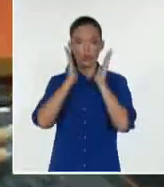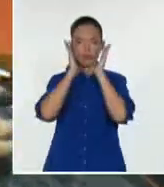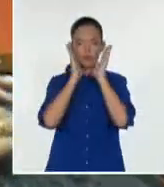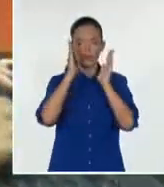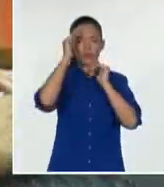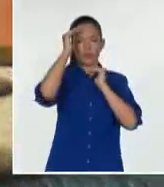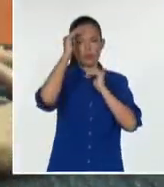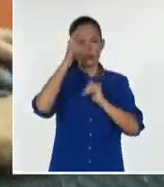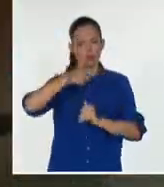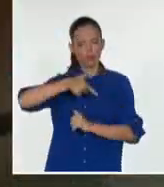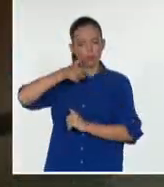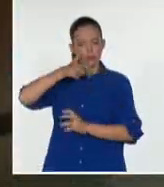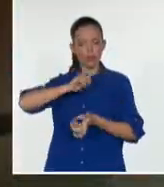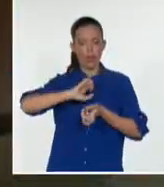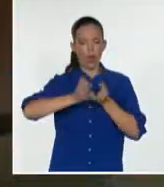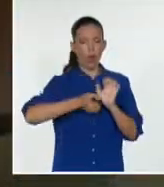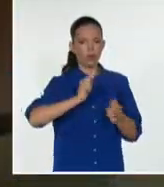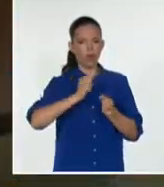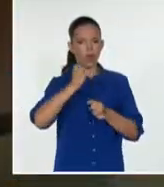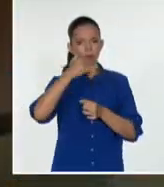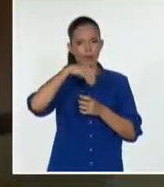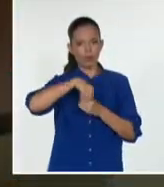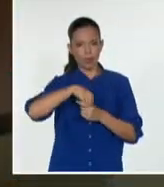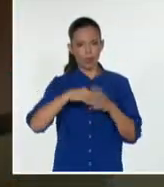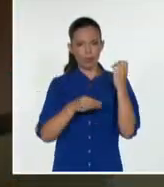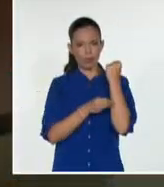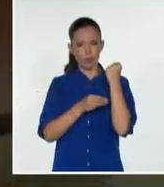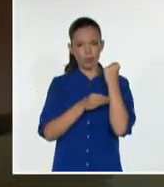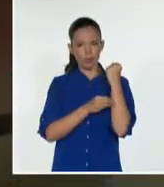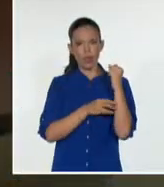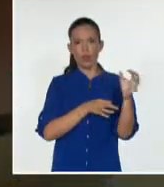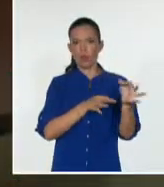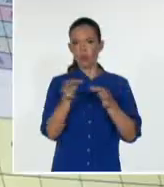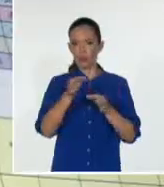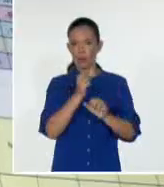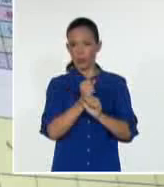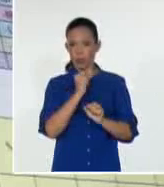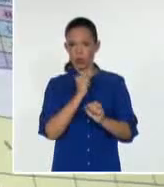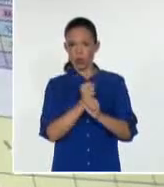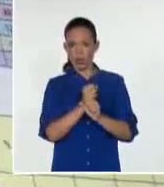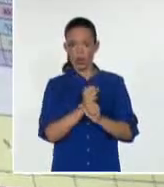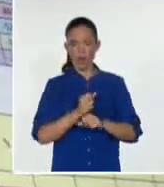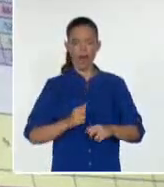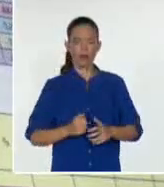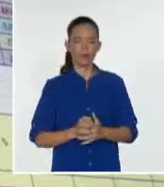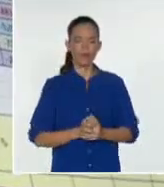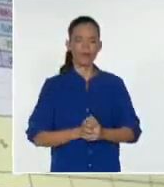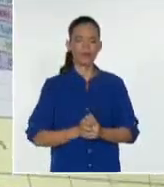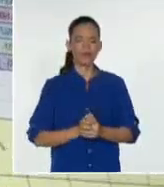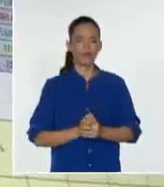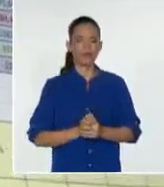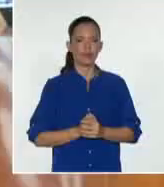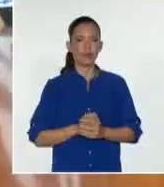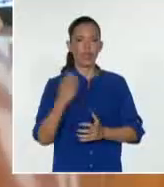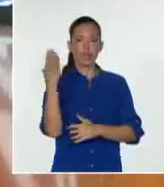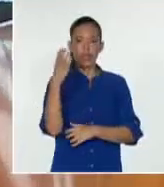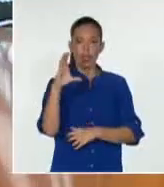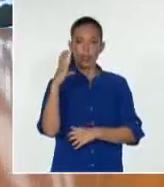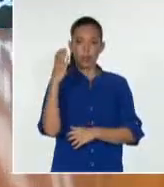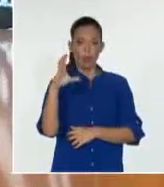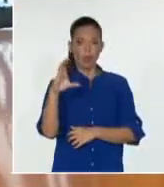que hacen del control interno una herramienta eficaz para fortalecer la industria nacional en Camagüey